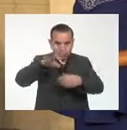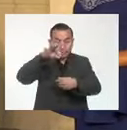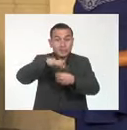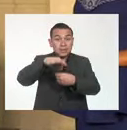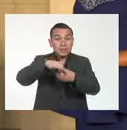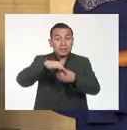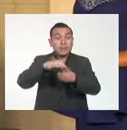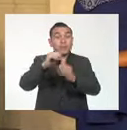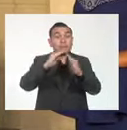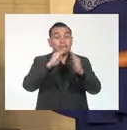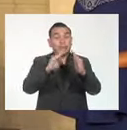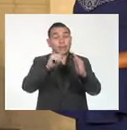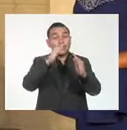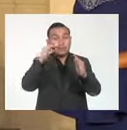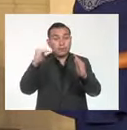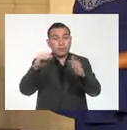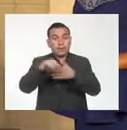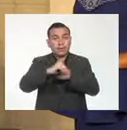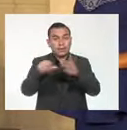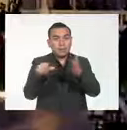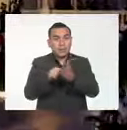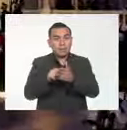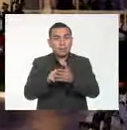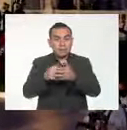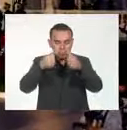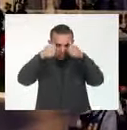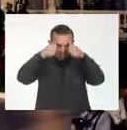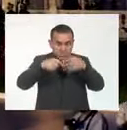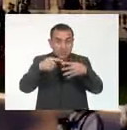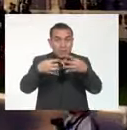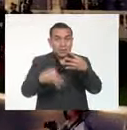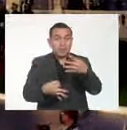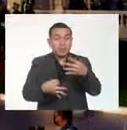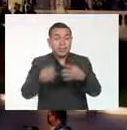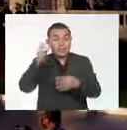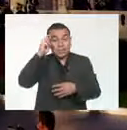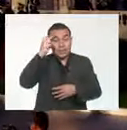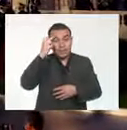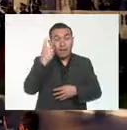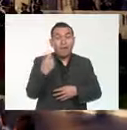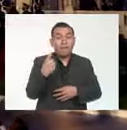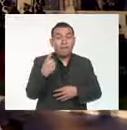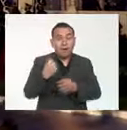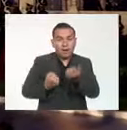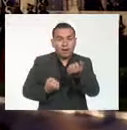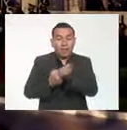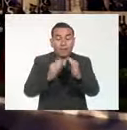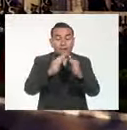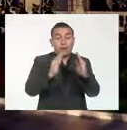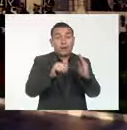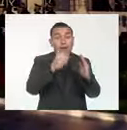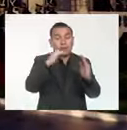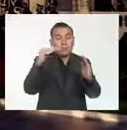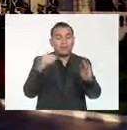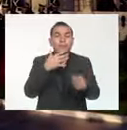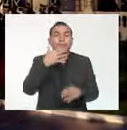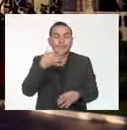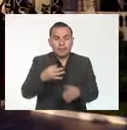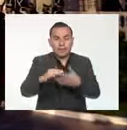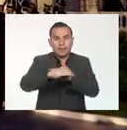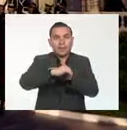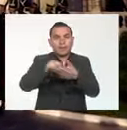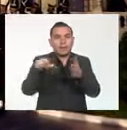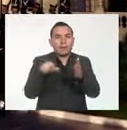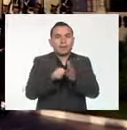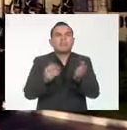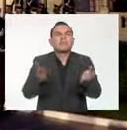Asamblea Legislativa, que es algo histórico y sin precedentes, una deuda con un tercio de nuestra población, también la Asamblea Legislativa